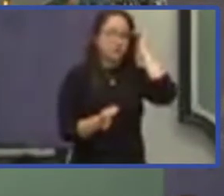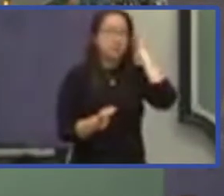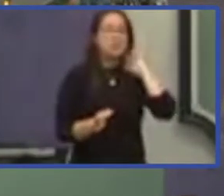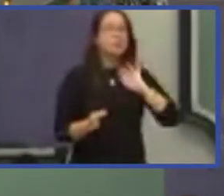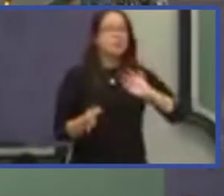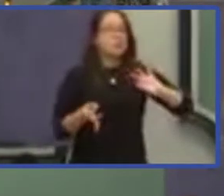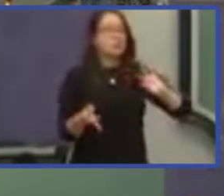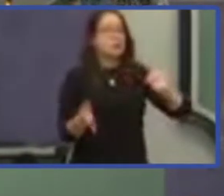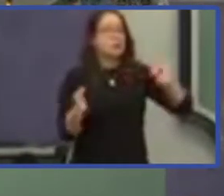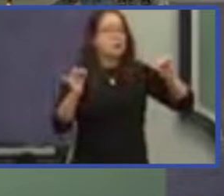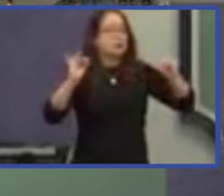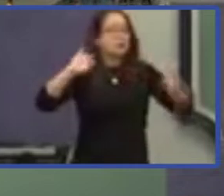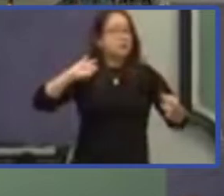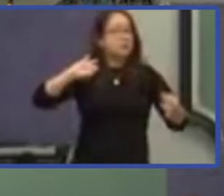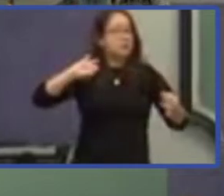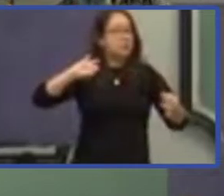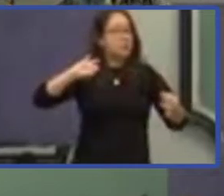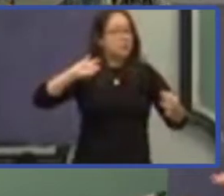poquitito